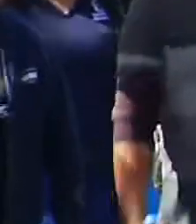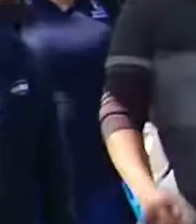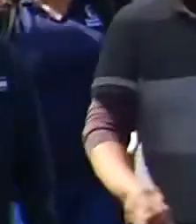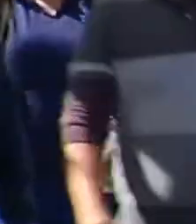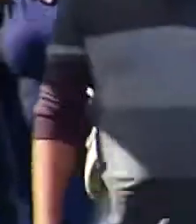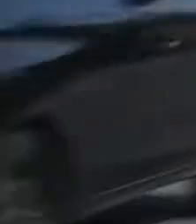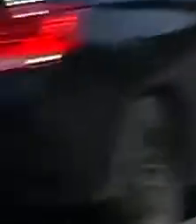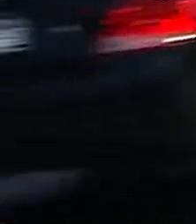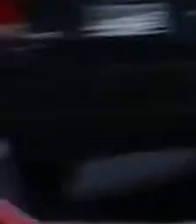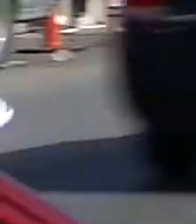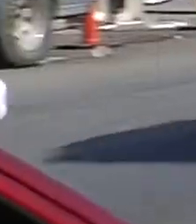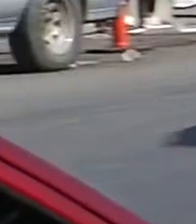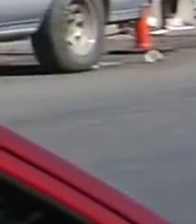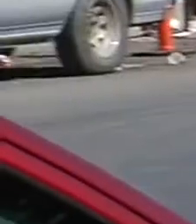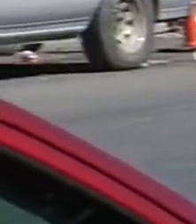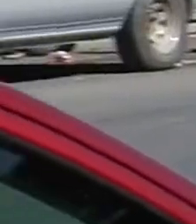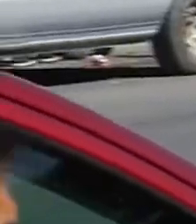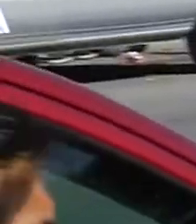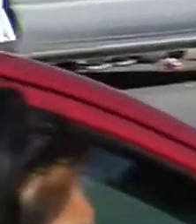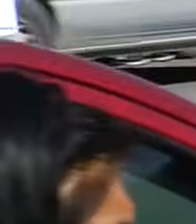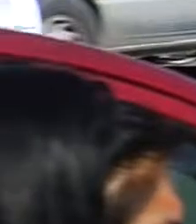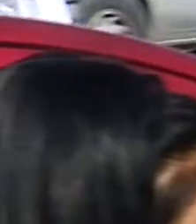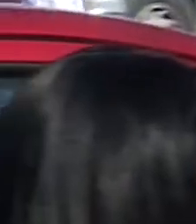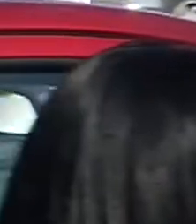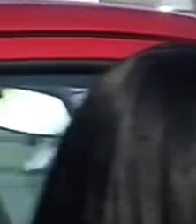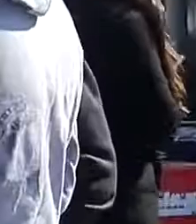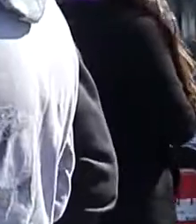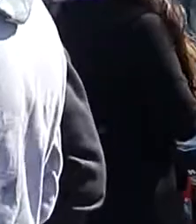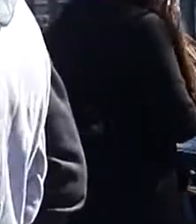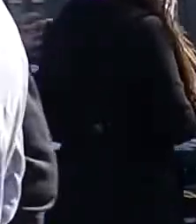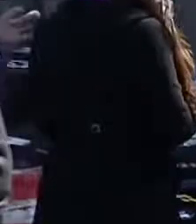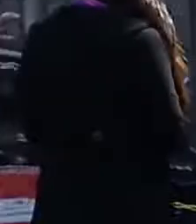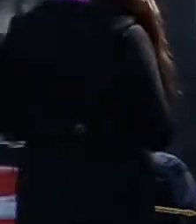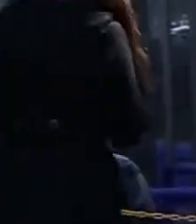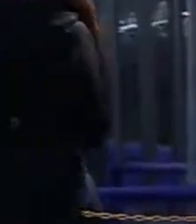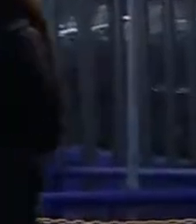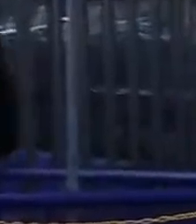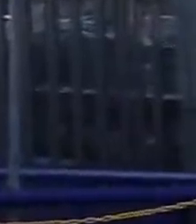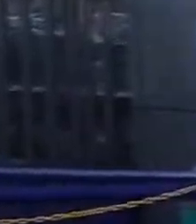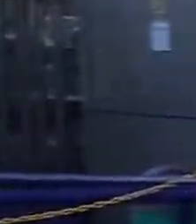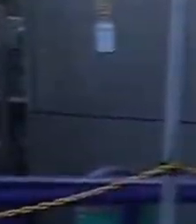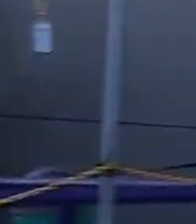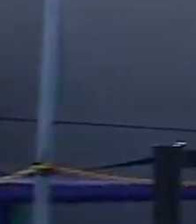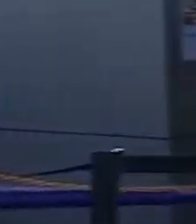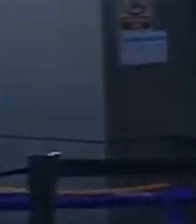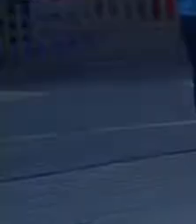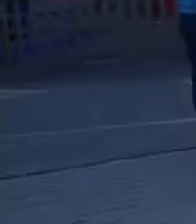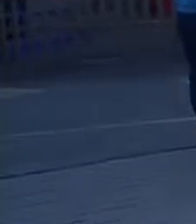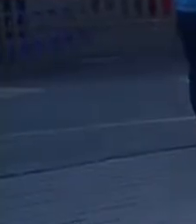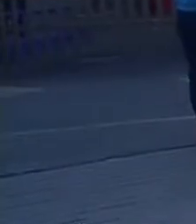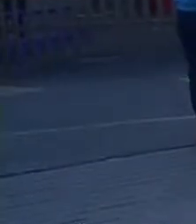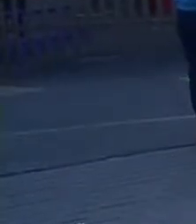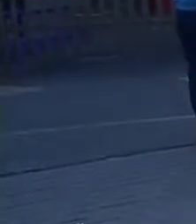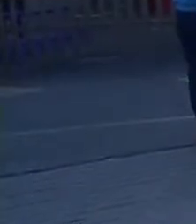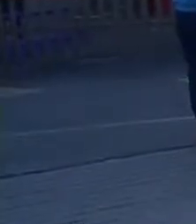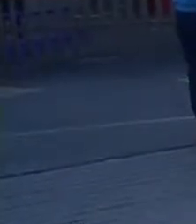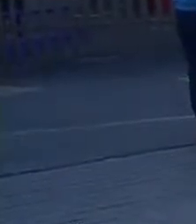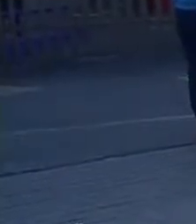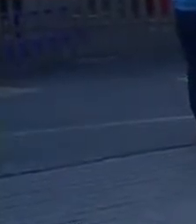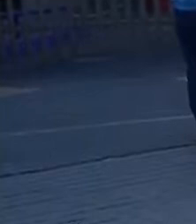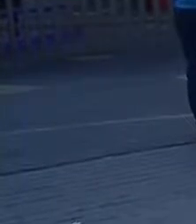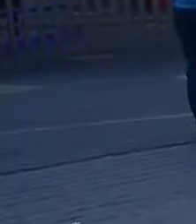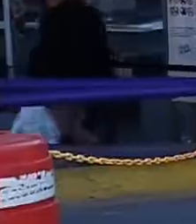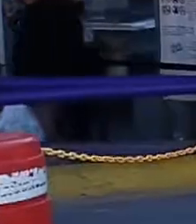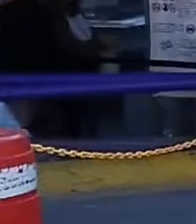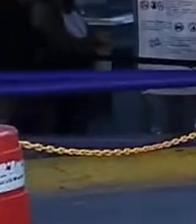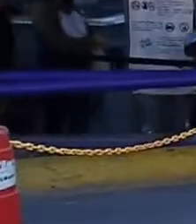presentan complicaciones son canalizadas al Hospital Metropolitano. De la O. Cavazos señaló que de presentar síntomas de COVID-19